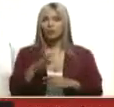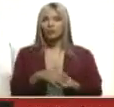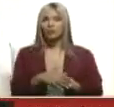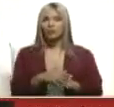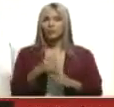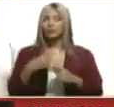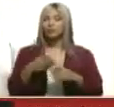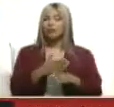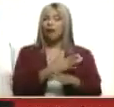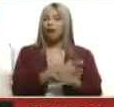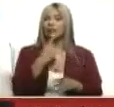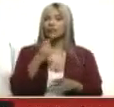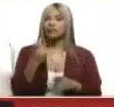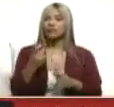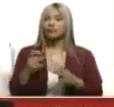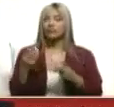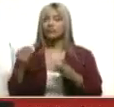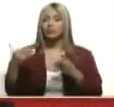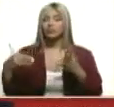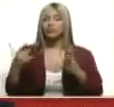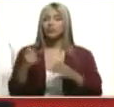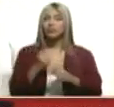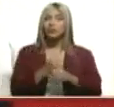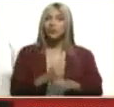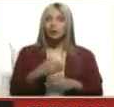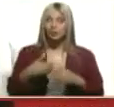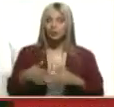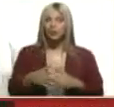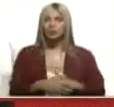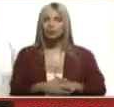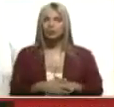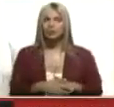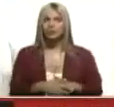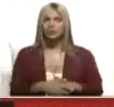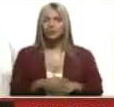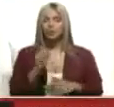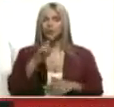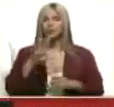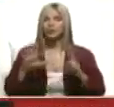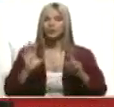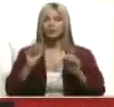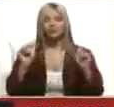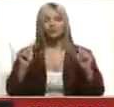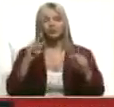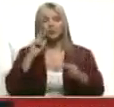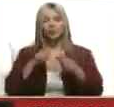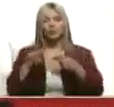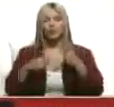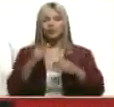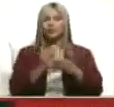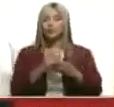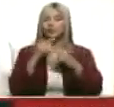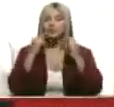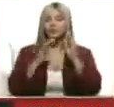sin contar las que hubo antes, ¿no? Y las que posiblemente están fraguando que se van a estar derrotadas. 11:56, nos despedimos. Será hasta mañana. Siempre